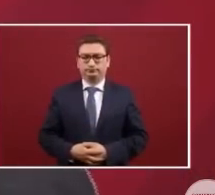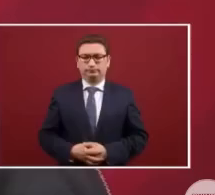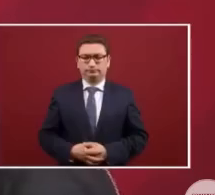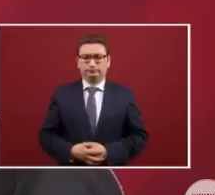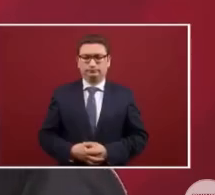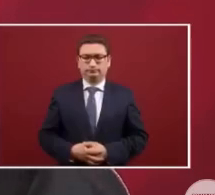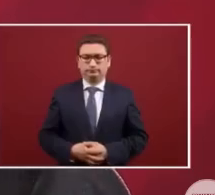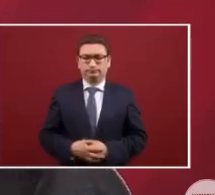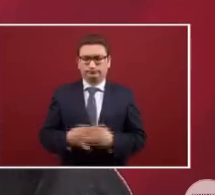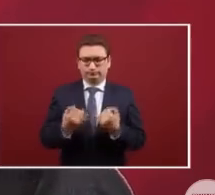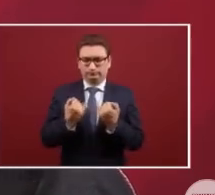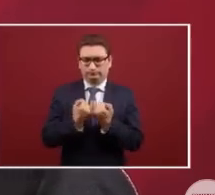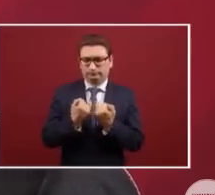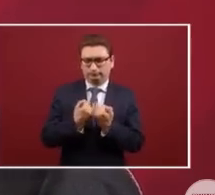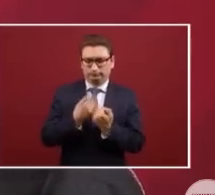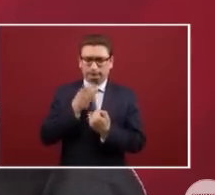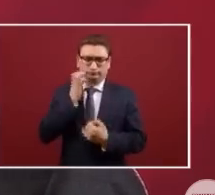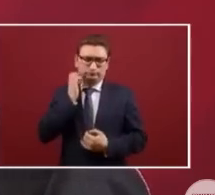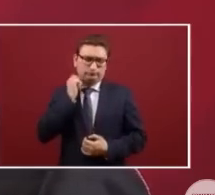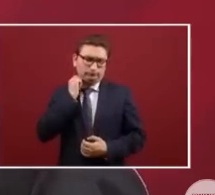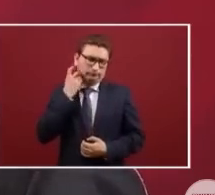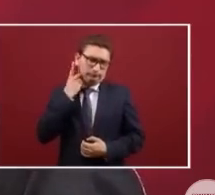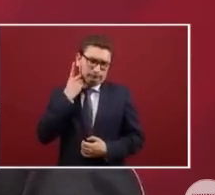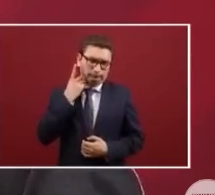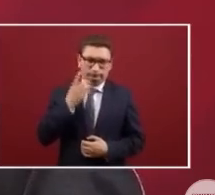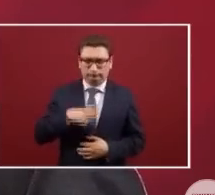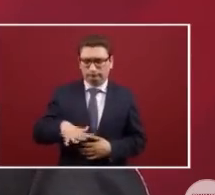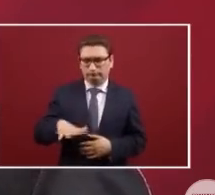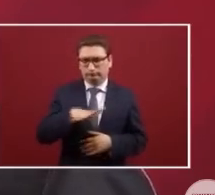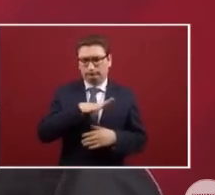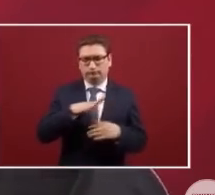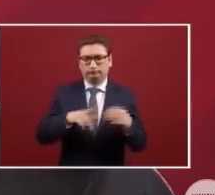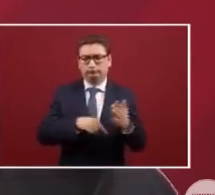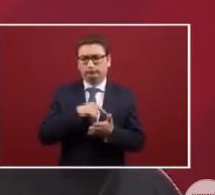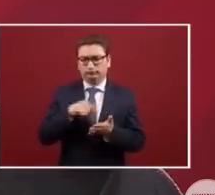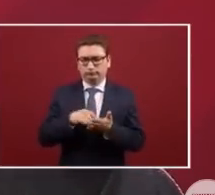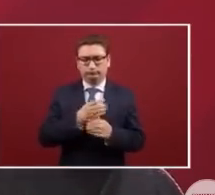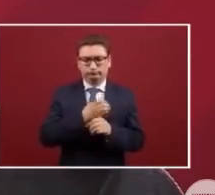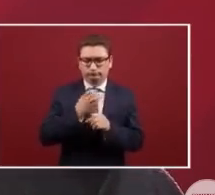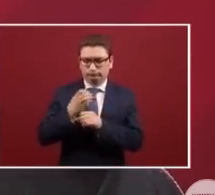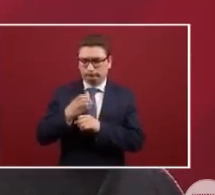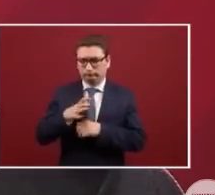federales, locales, de todas las expresiones.